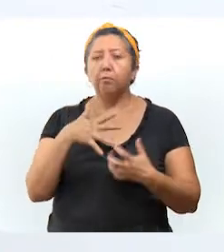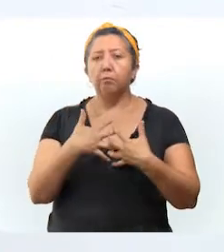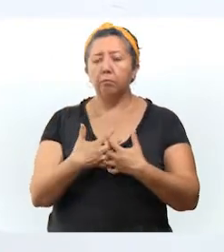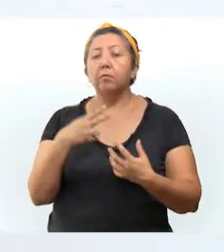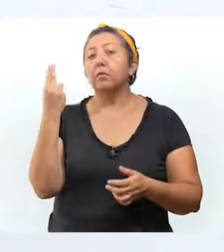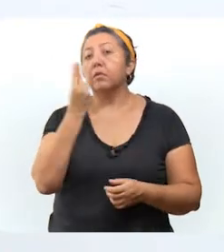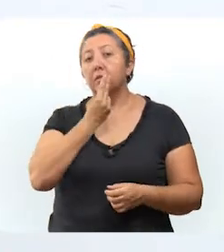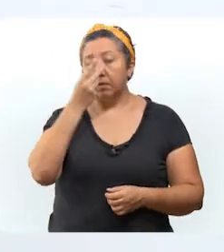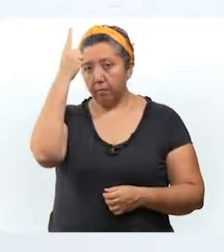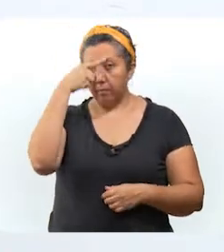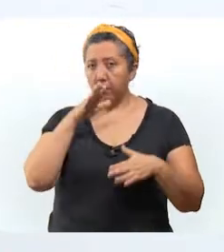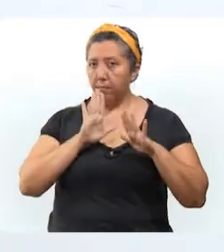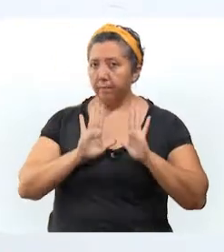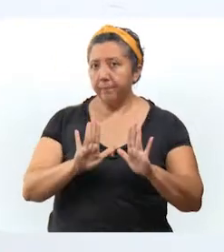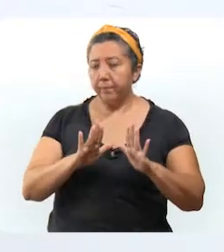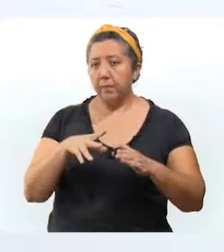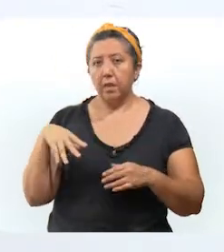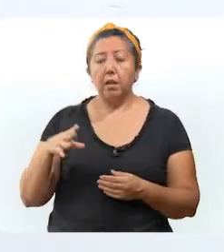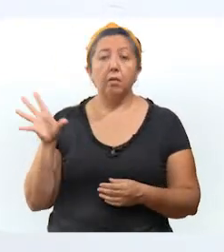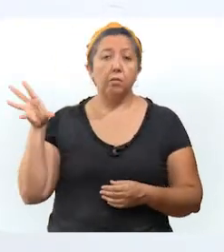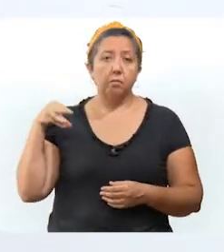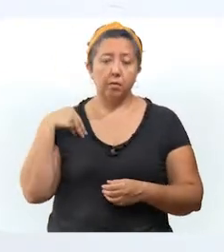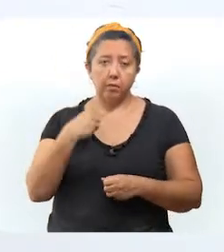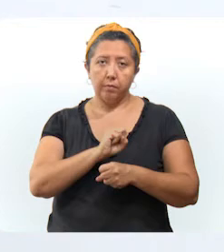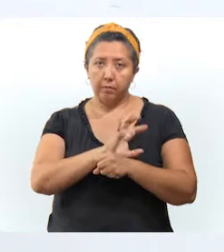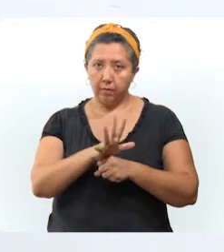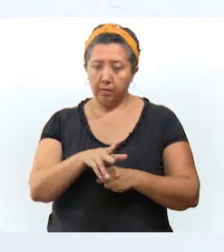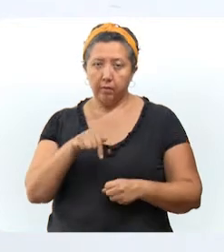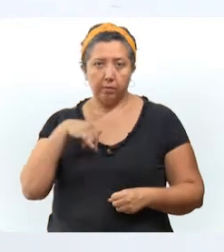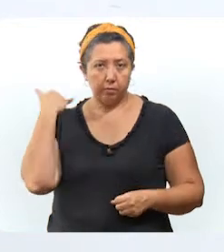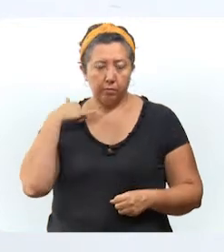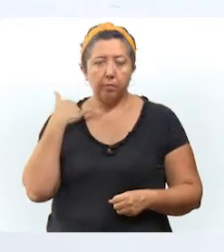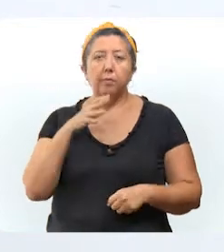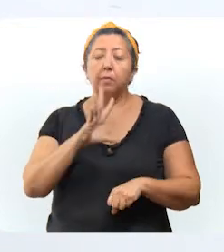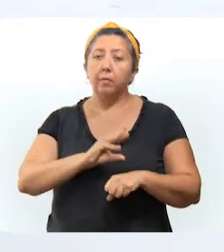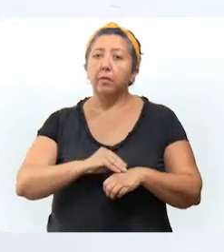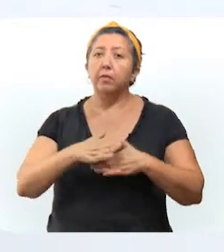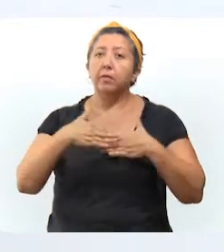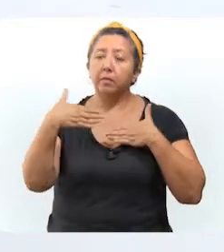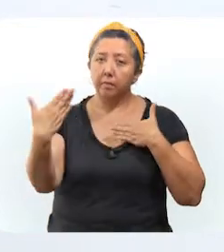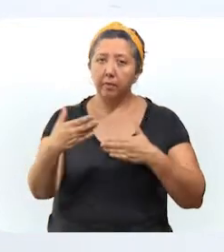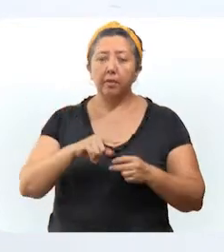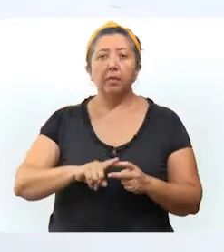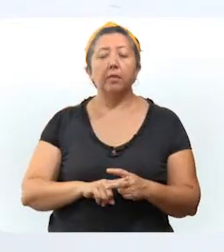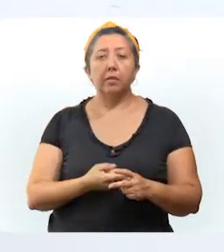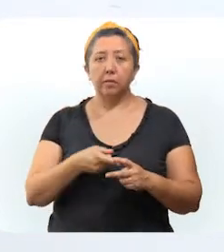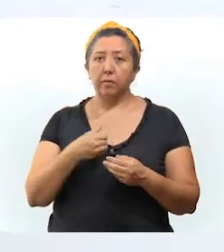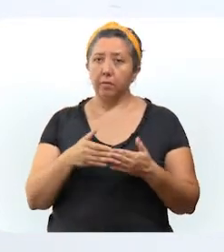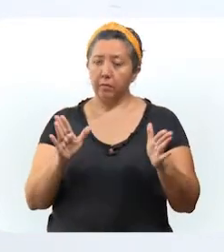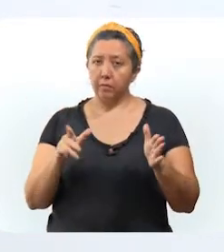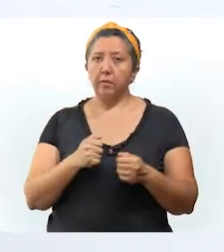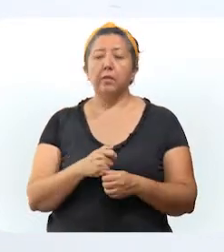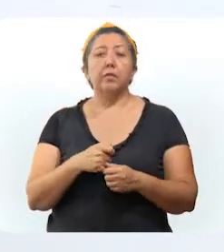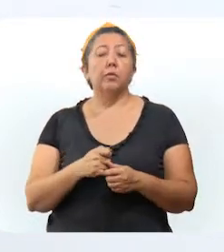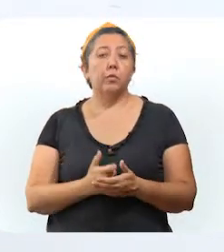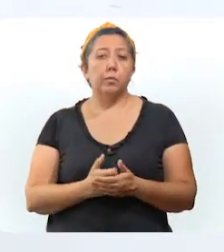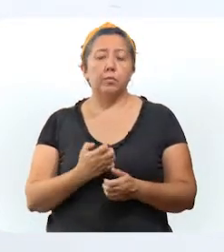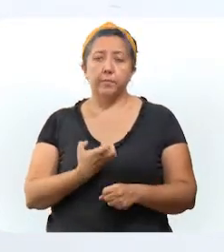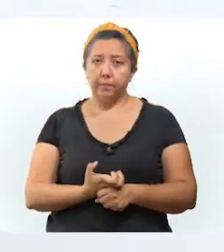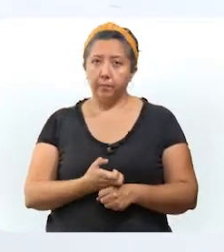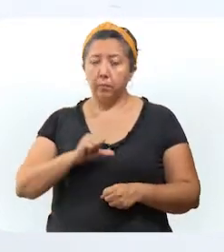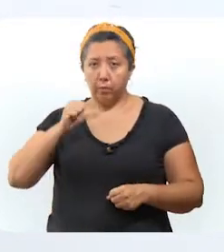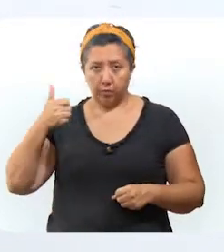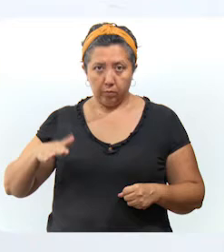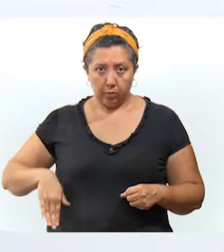exitosas y necesarias para frenar el aumento de los contagios en Yucatán y permitir también que se avance en la reactivación económica del Estado.